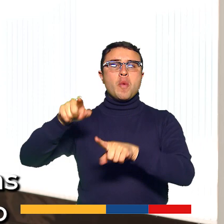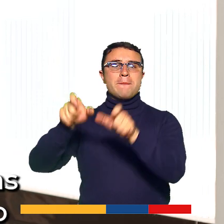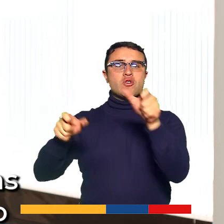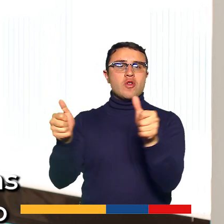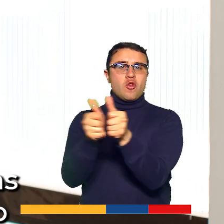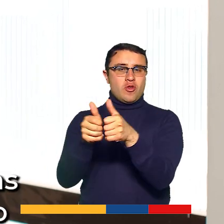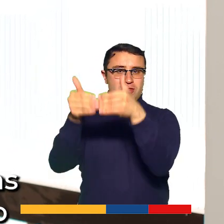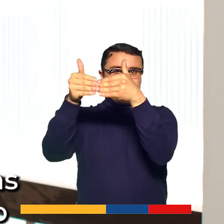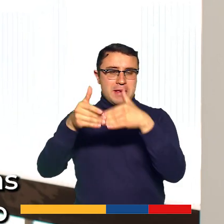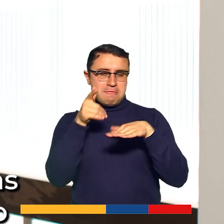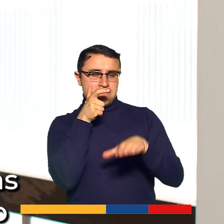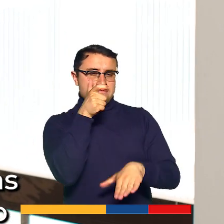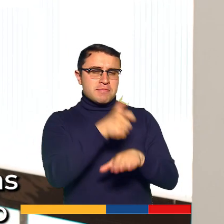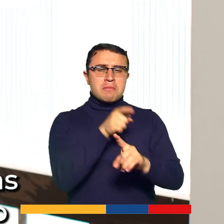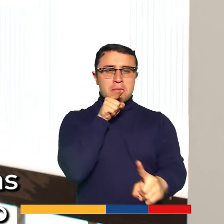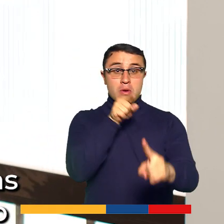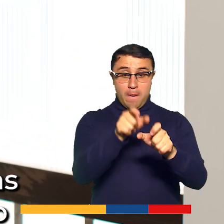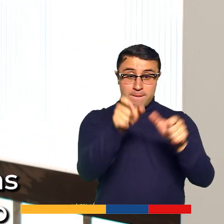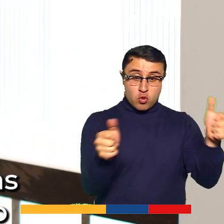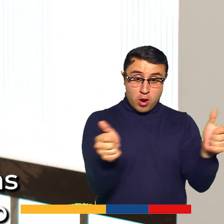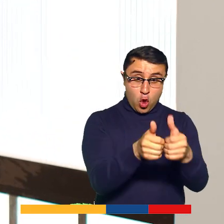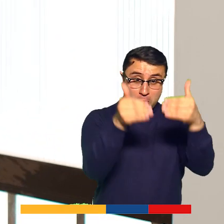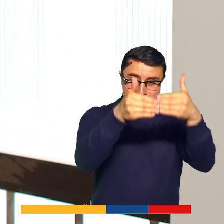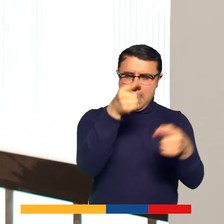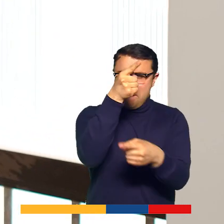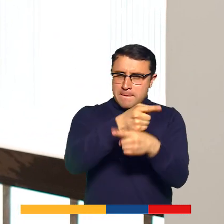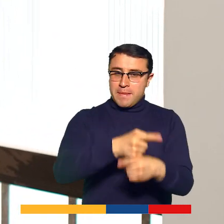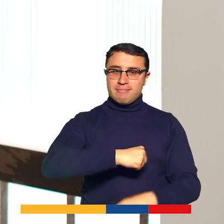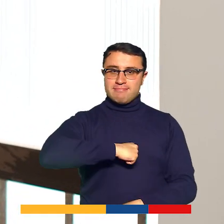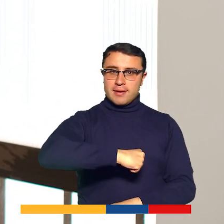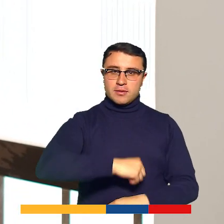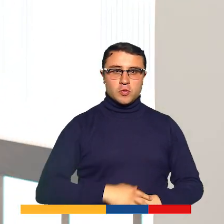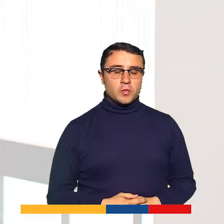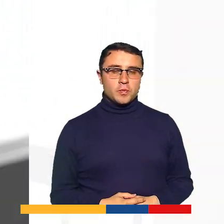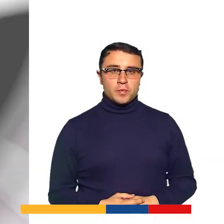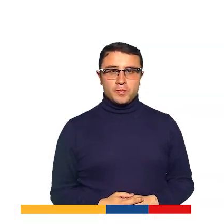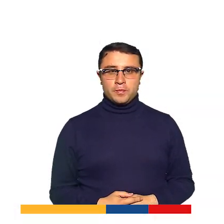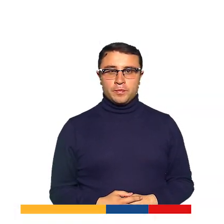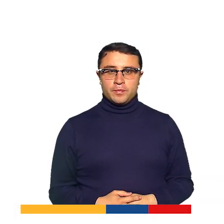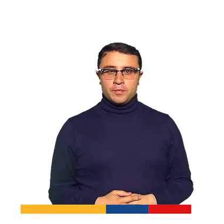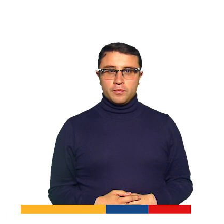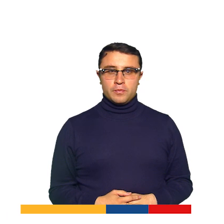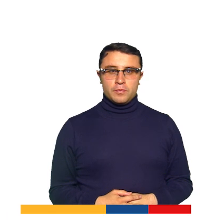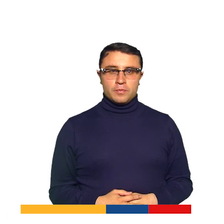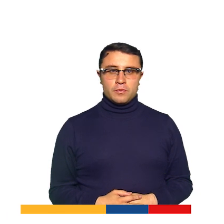el Comité de Derechos de Personas con Discapacidad en el cumplimiento de los derechos de las personas con discapacidad.